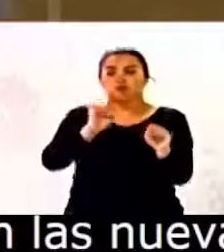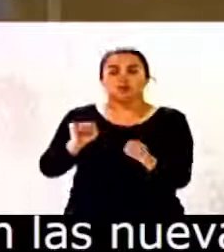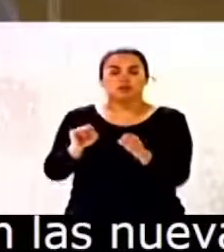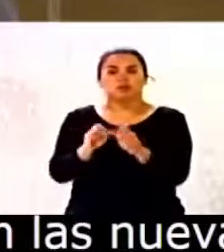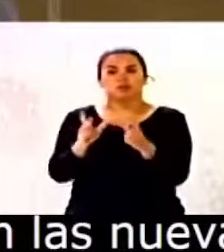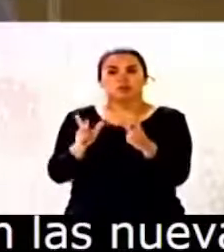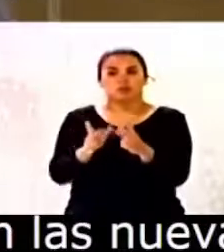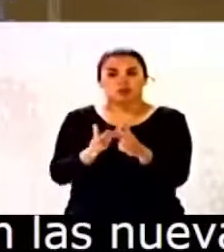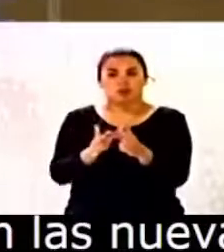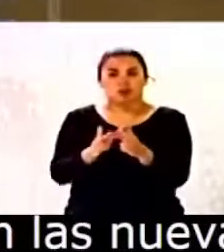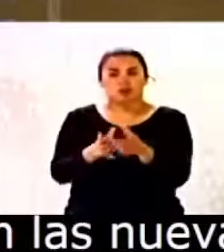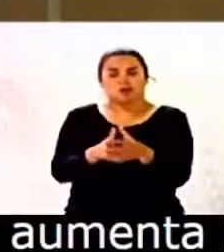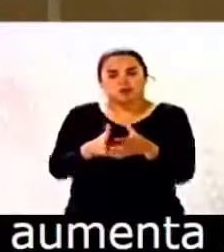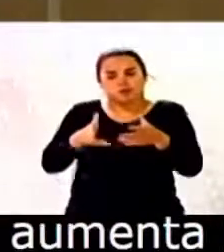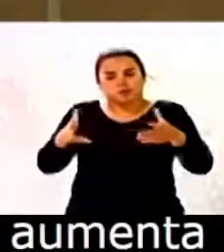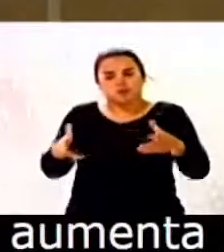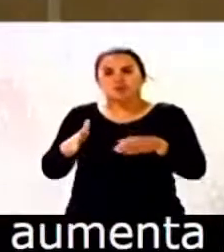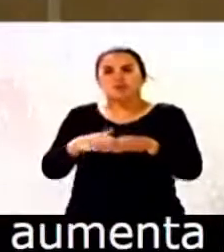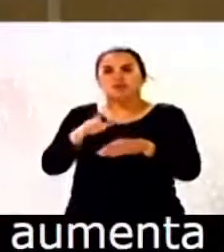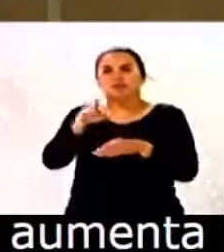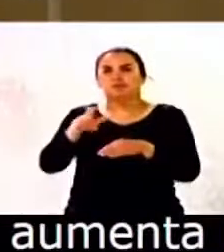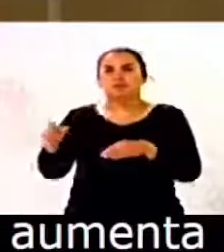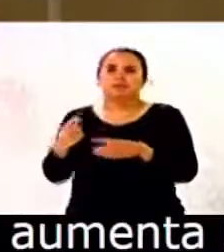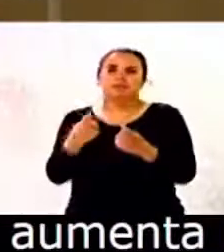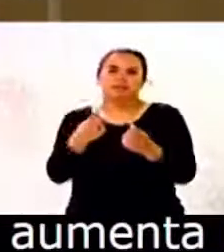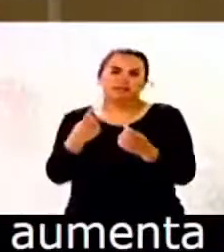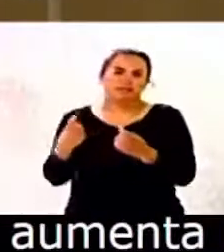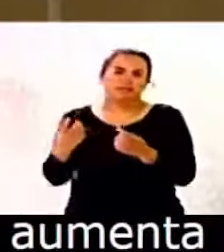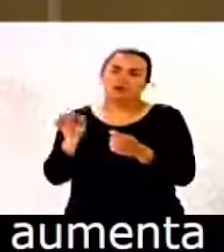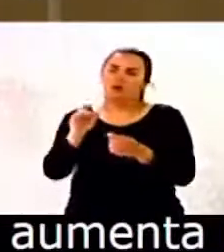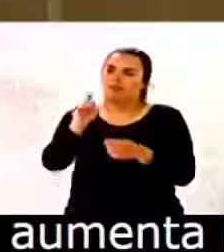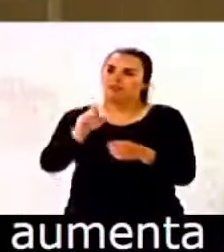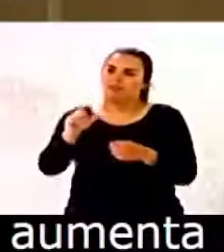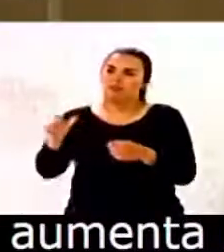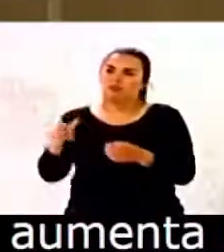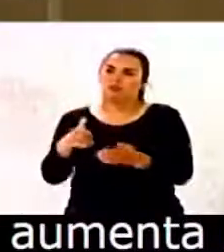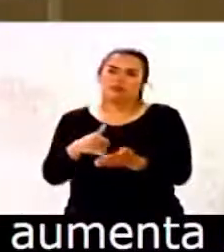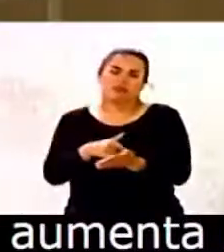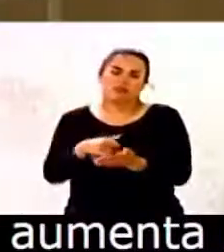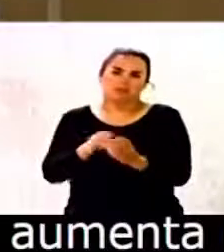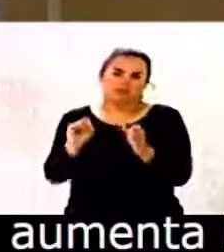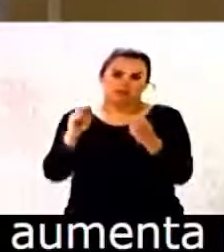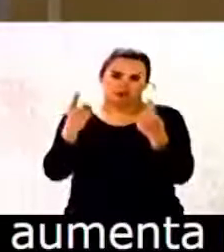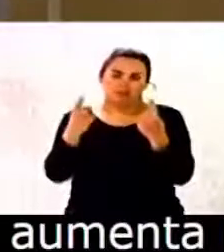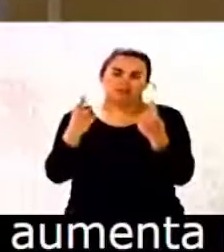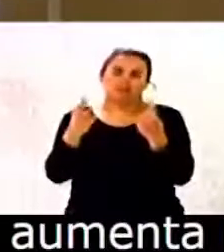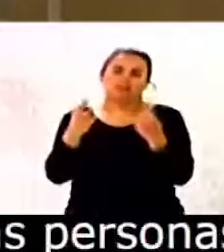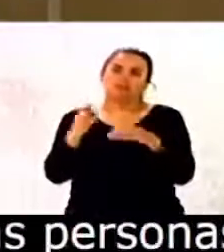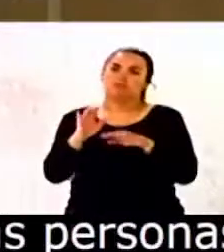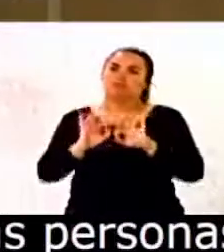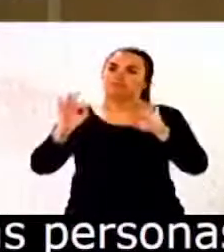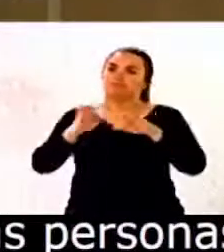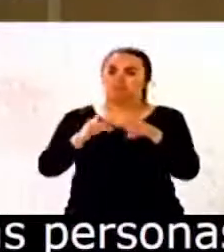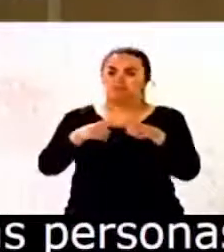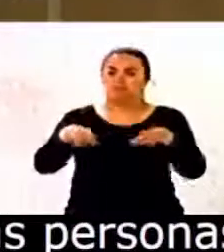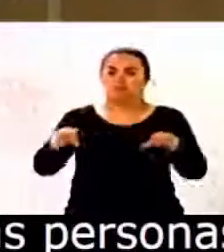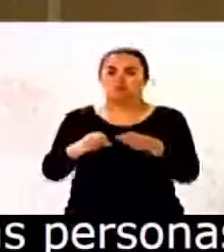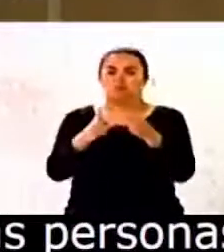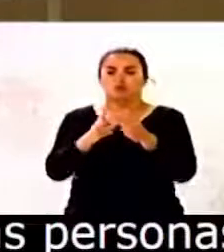social a las personas más necesitadas, a las personas más vulnerables, precisamente para que el bono social